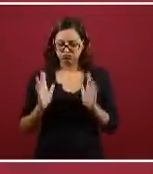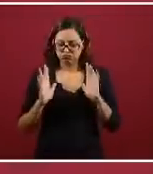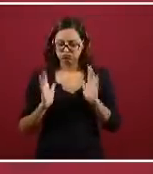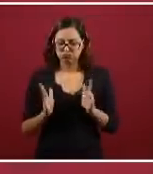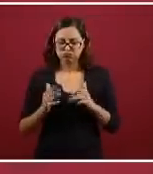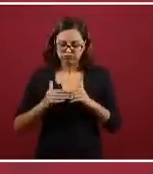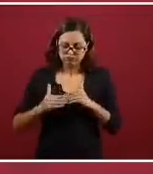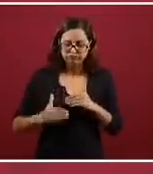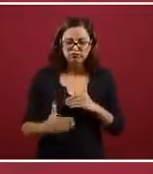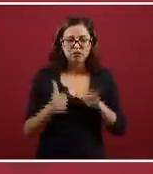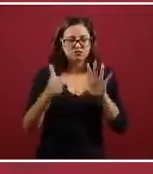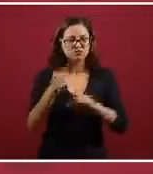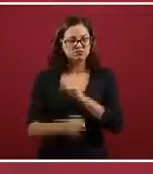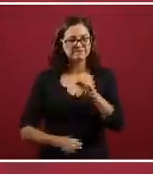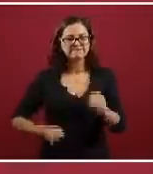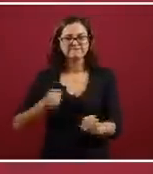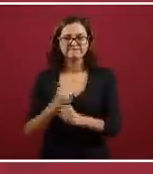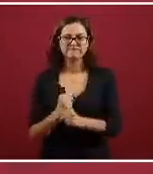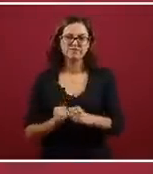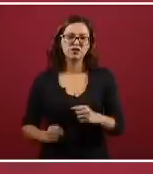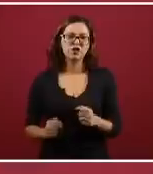establecido.